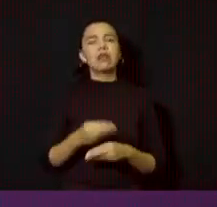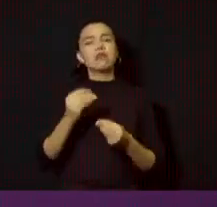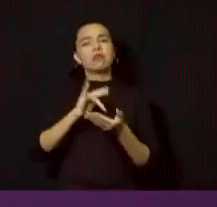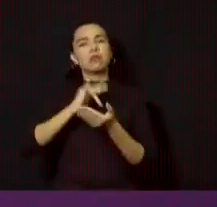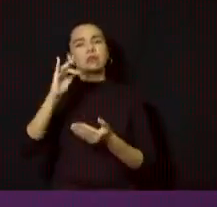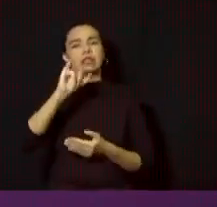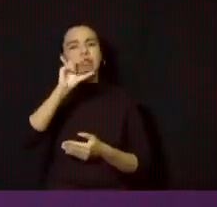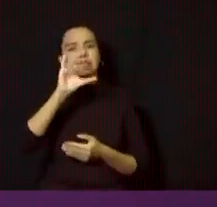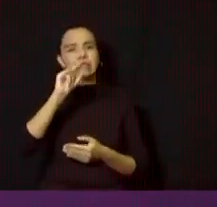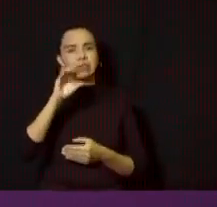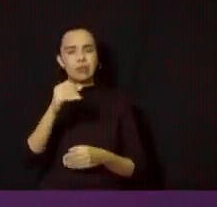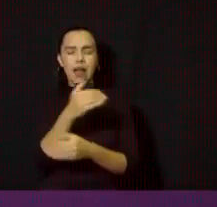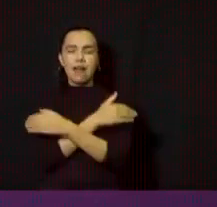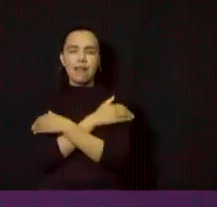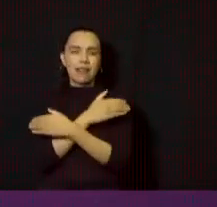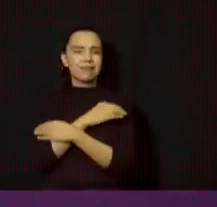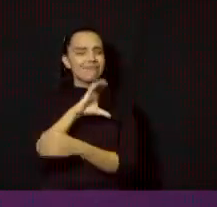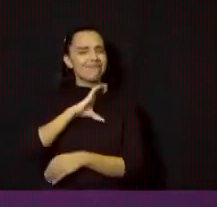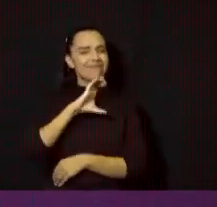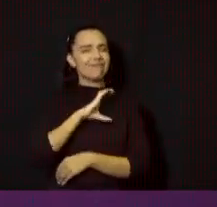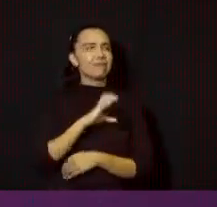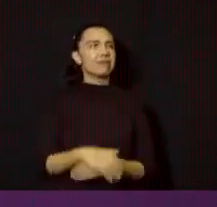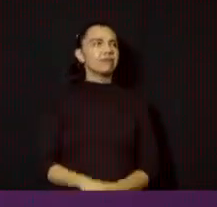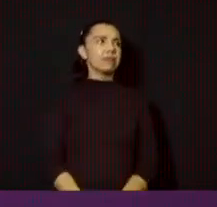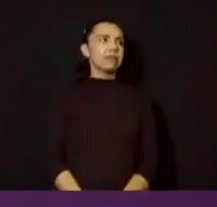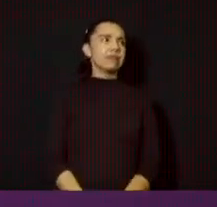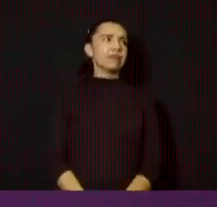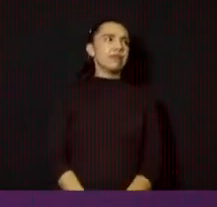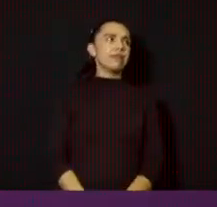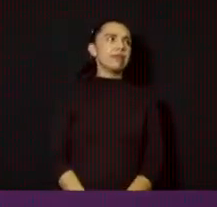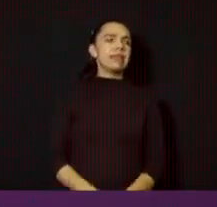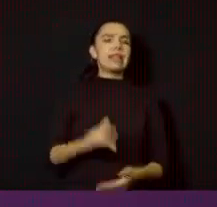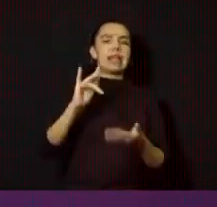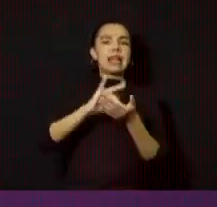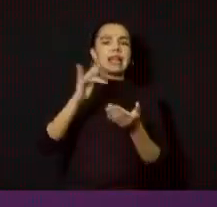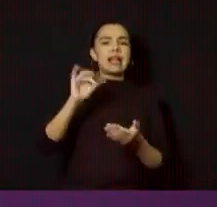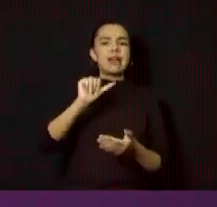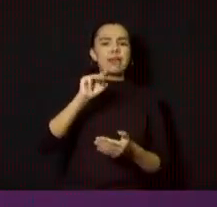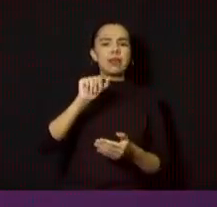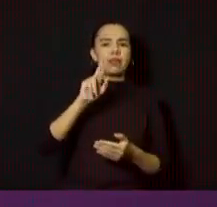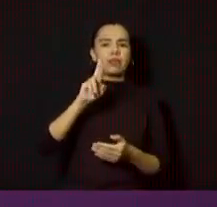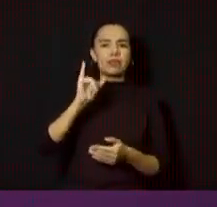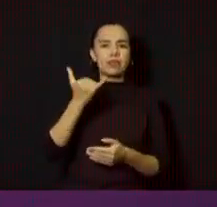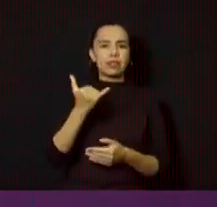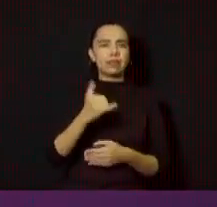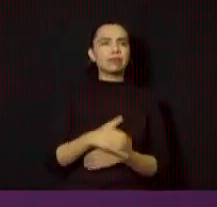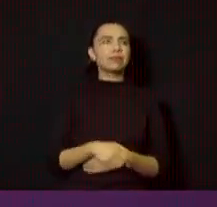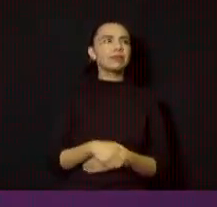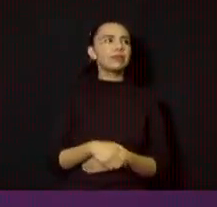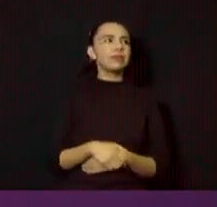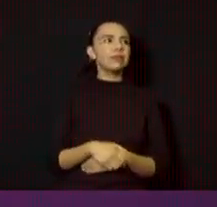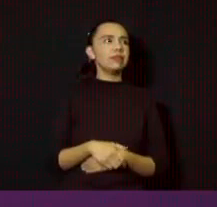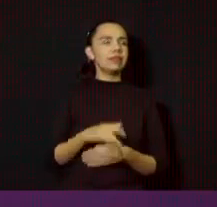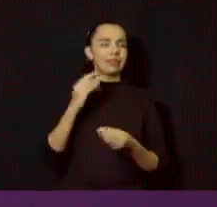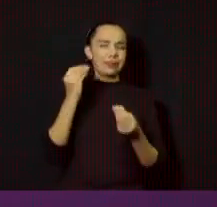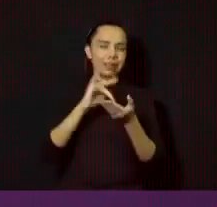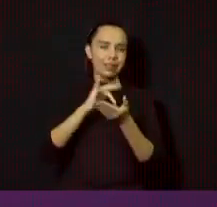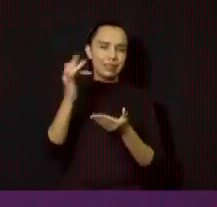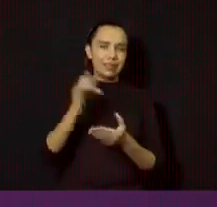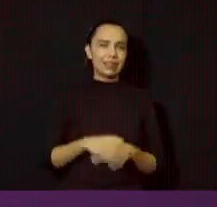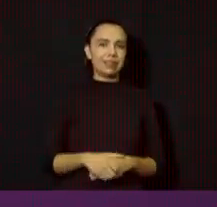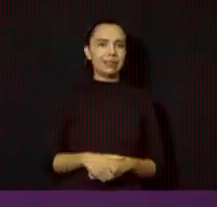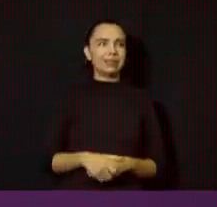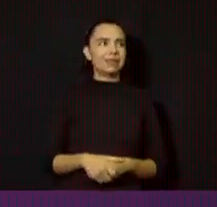gracias, Jacinto. Te mando un abrazo bien cariñoso. Gracias, Amaury. Muchísimas gracias.